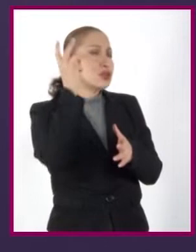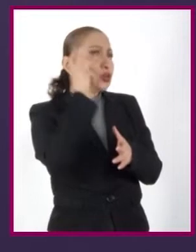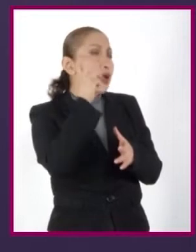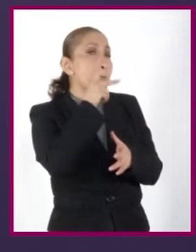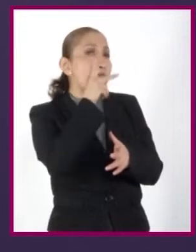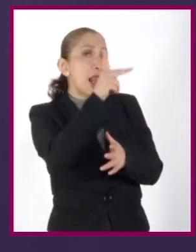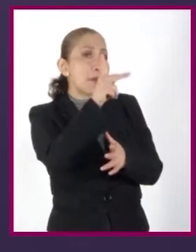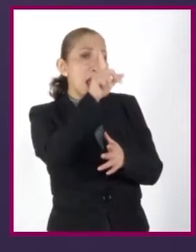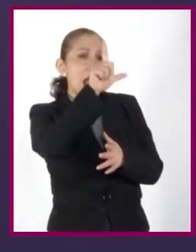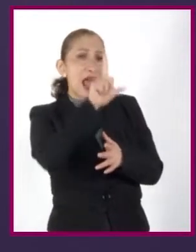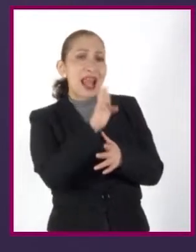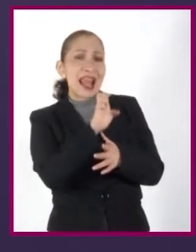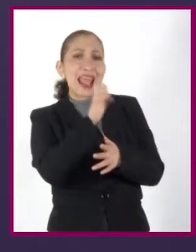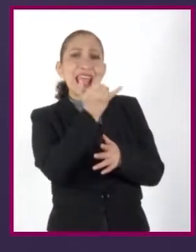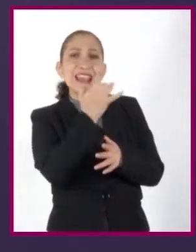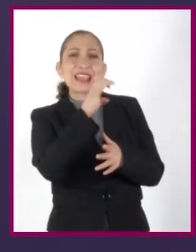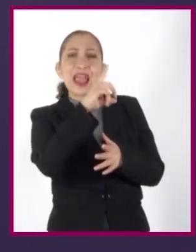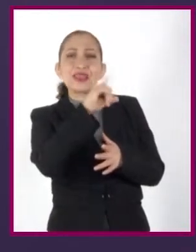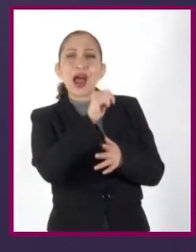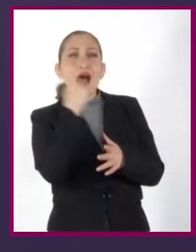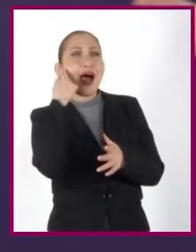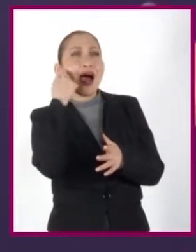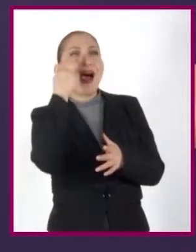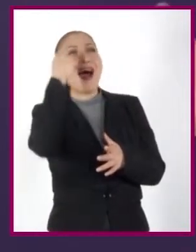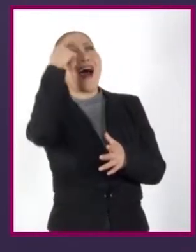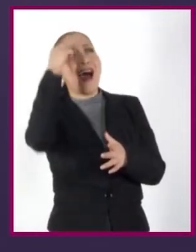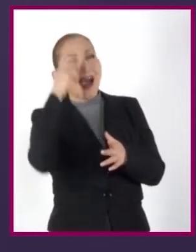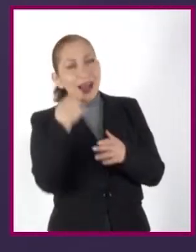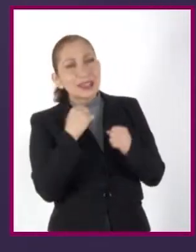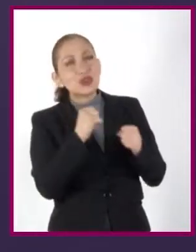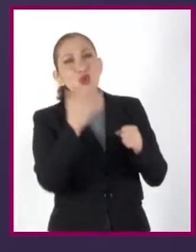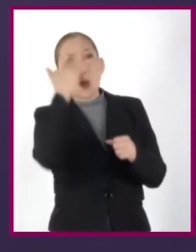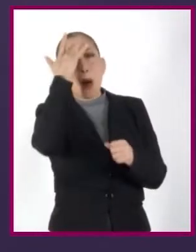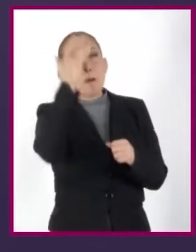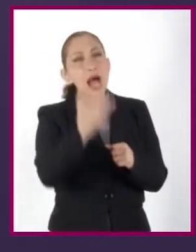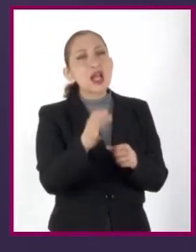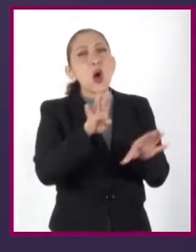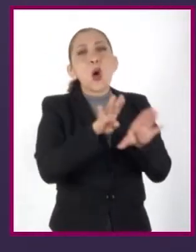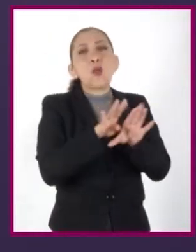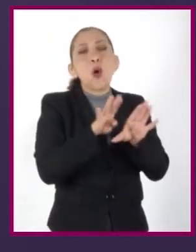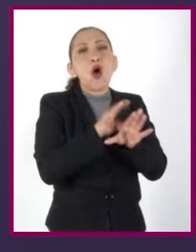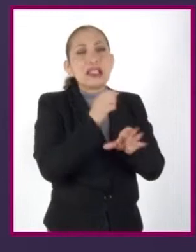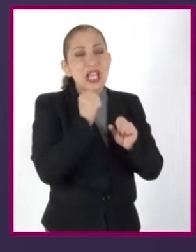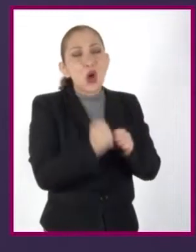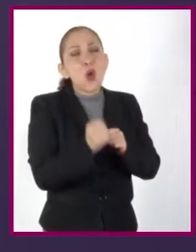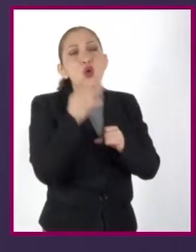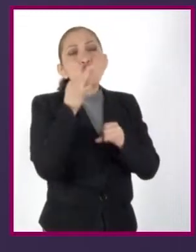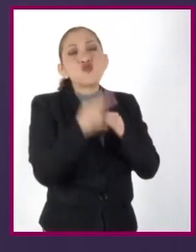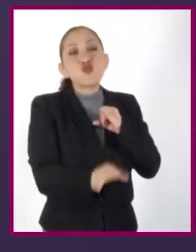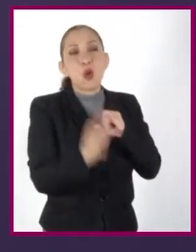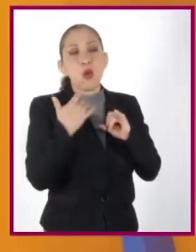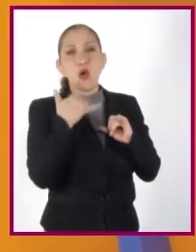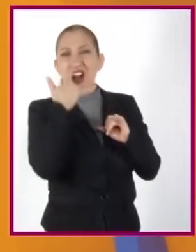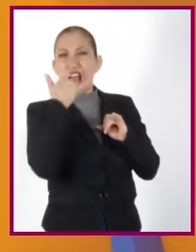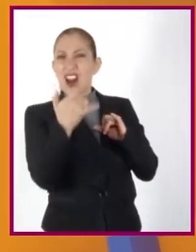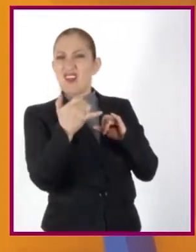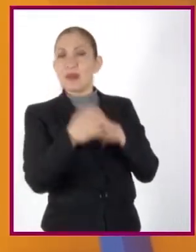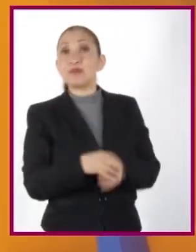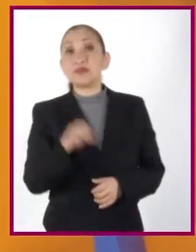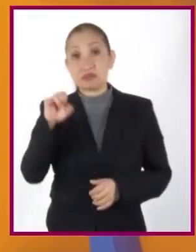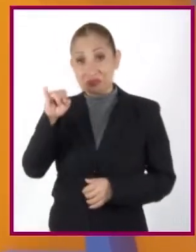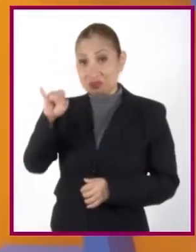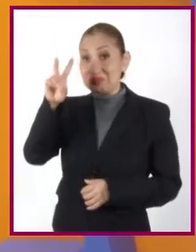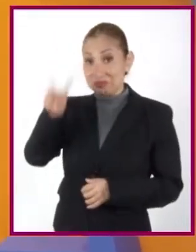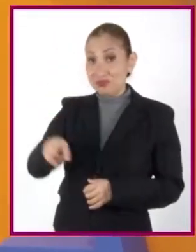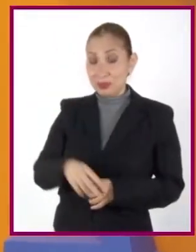la palabra leyenda, comenzamos a pensar en algo llamativo y hasta mágico, algo que tendrá tintes sobrenaturales. Así es,